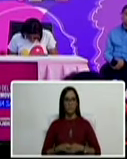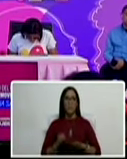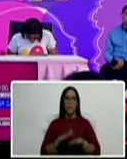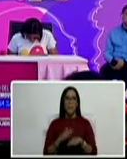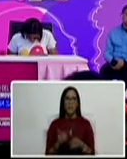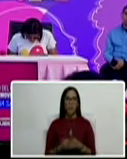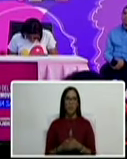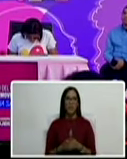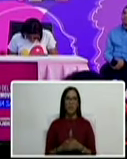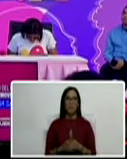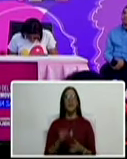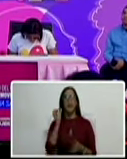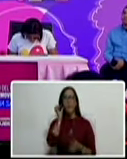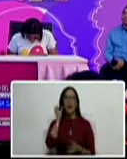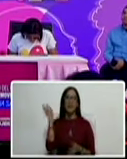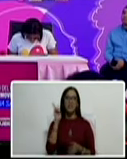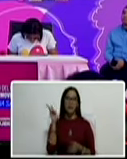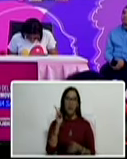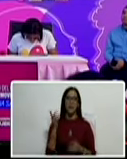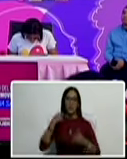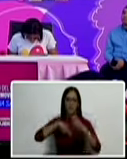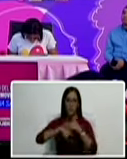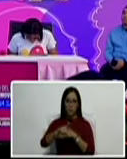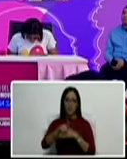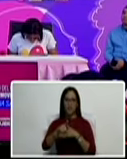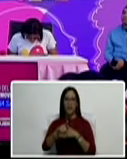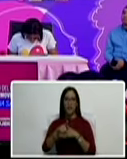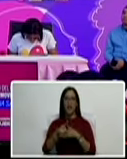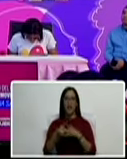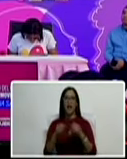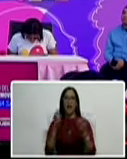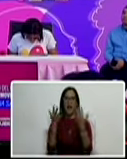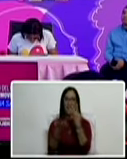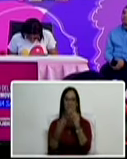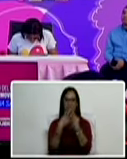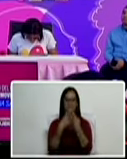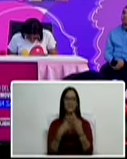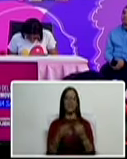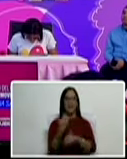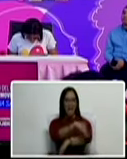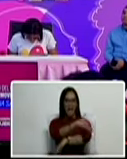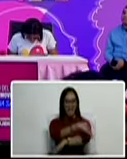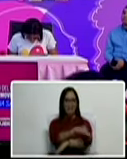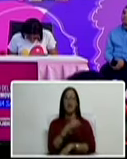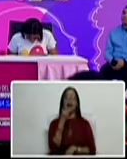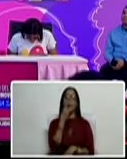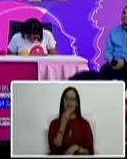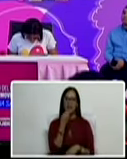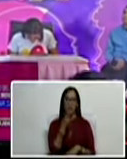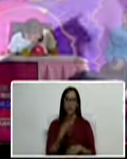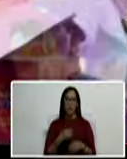Porque fue la mujer venezolana que salió a los cuarteles, a las calles, a Miraflores,